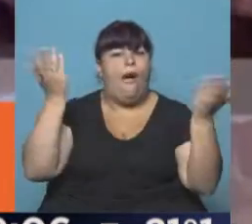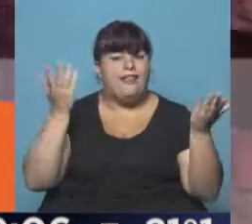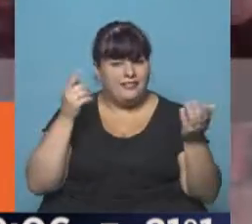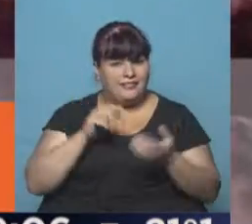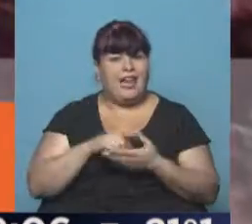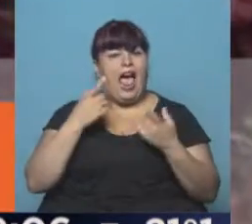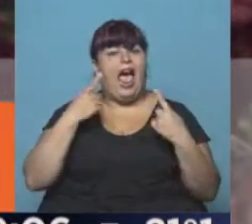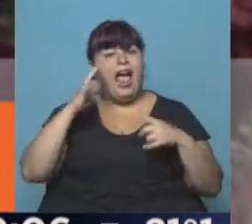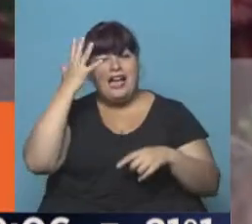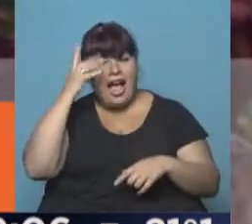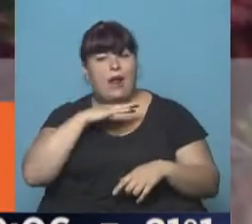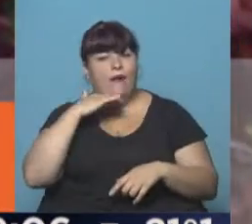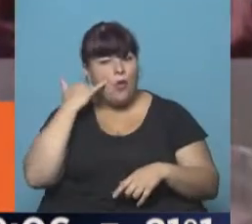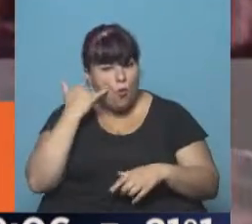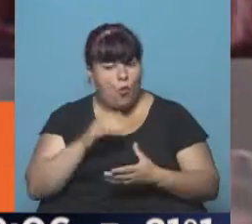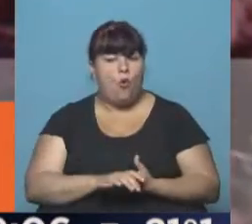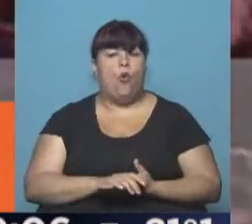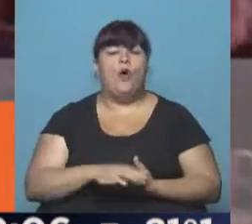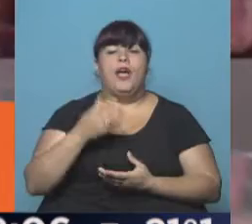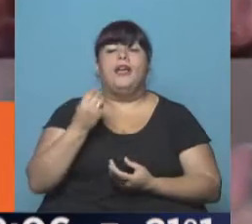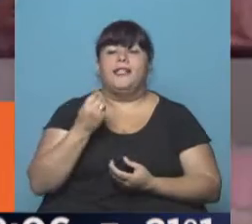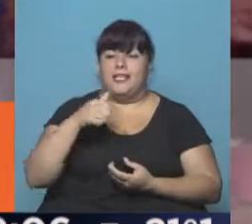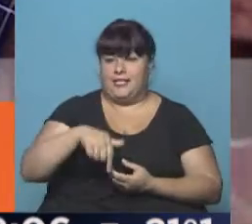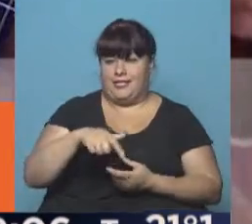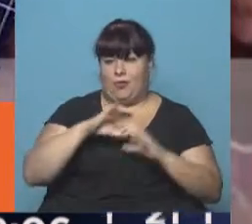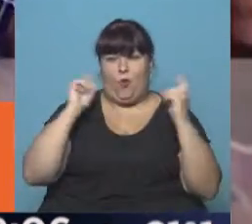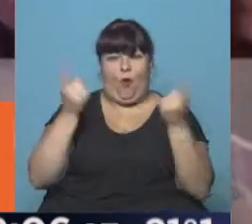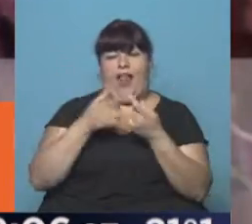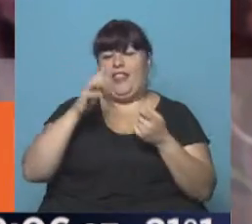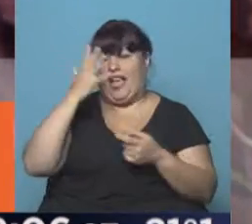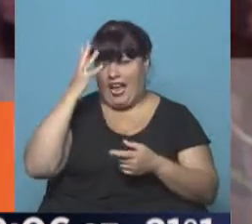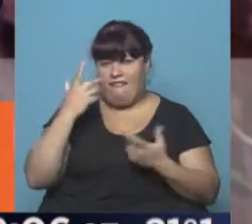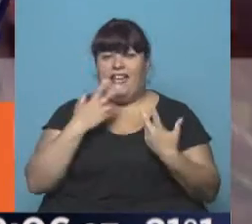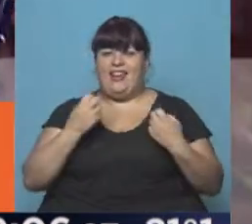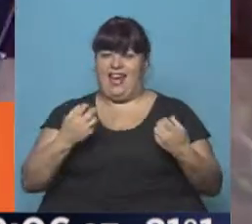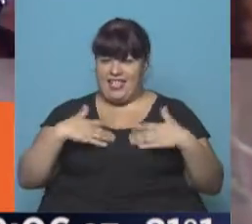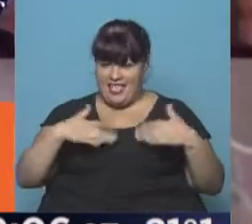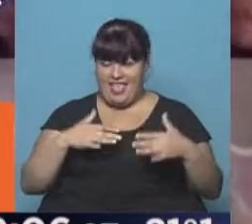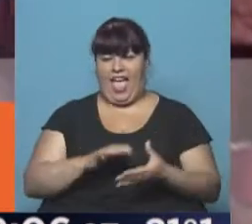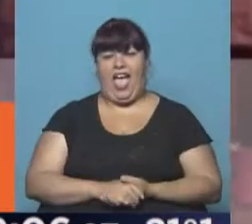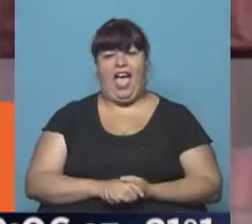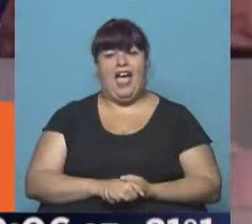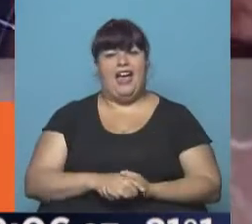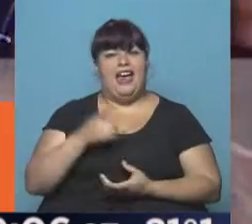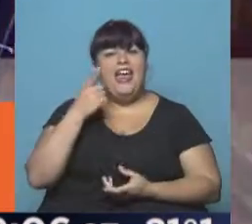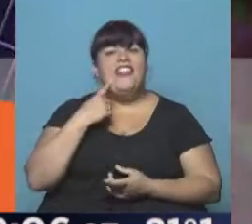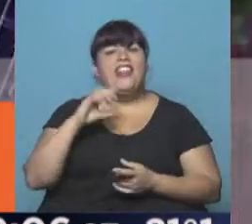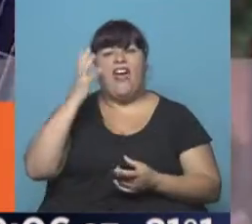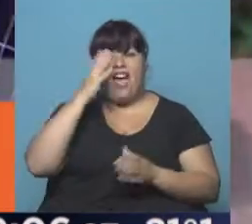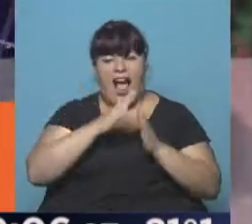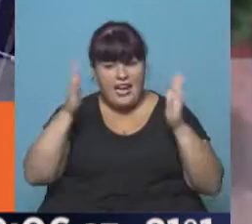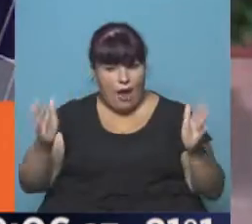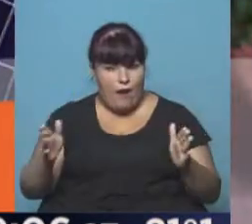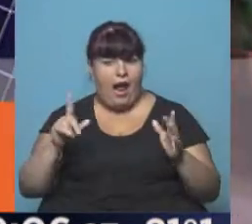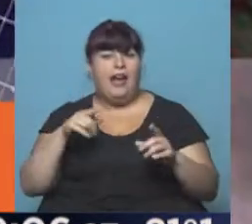poquito nuestro carnaval jujeño y lo que se vive en un fortín carnavalero, ¿no? Esa energía que hay en esos días de carnaval y